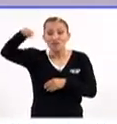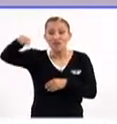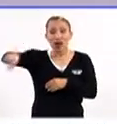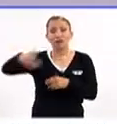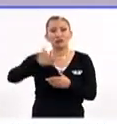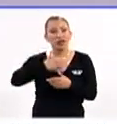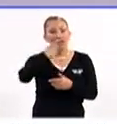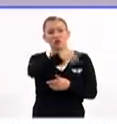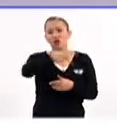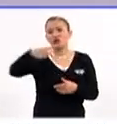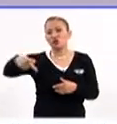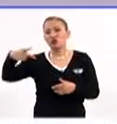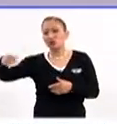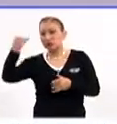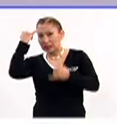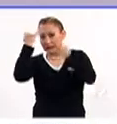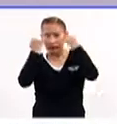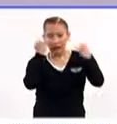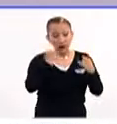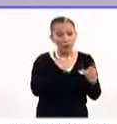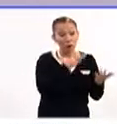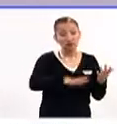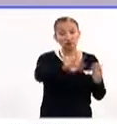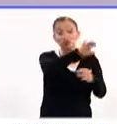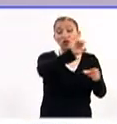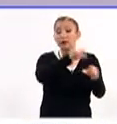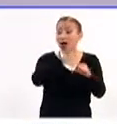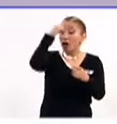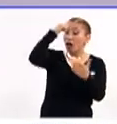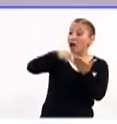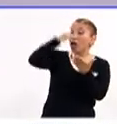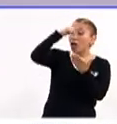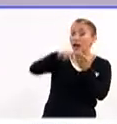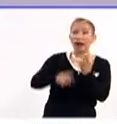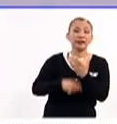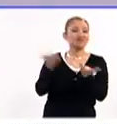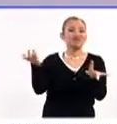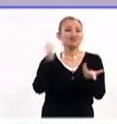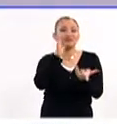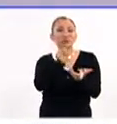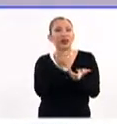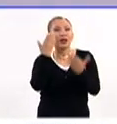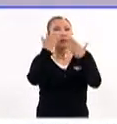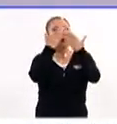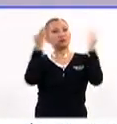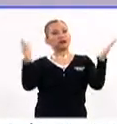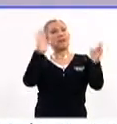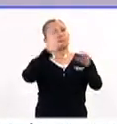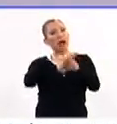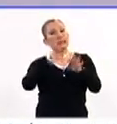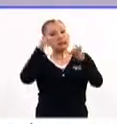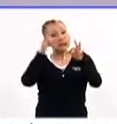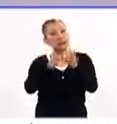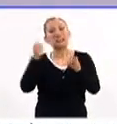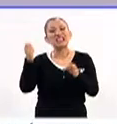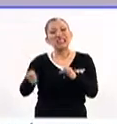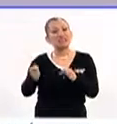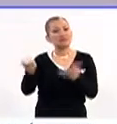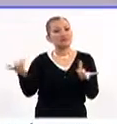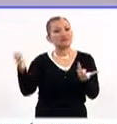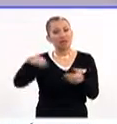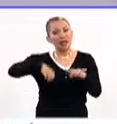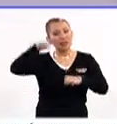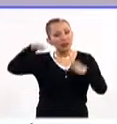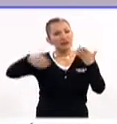están cargadas de estereotipos que se construyen socialmente e impiden que se alcance una visión más precisa de este tema,